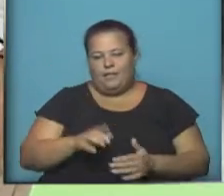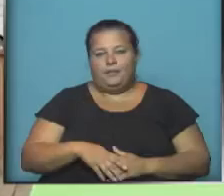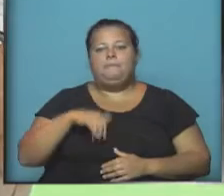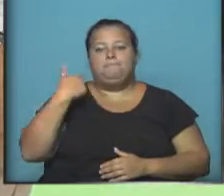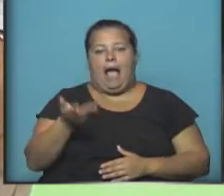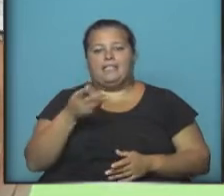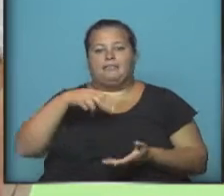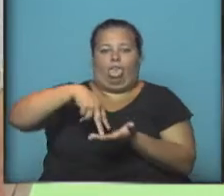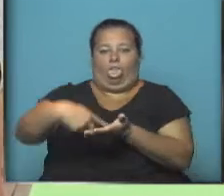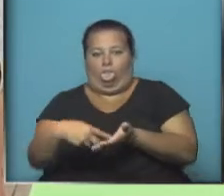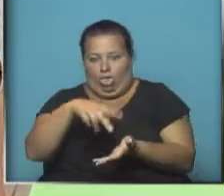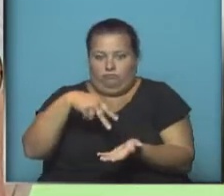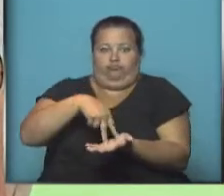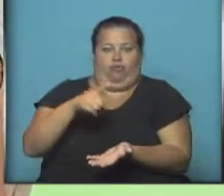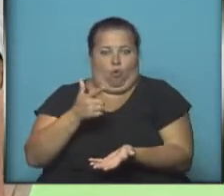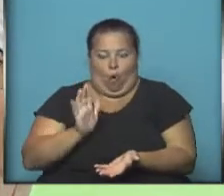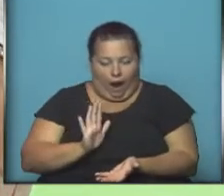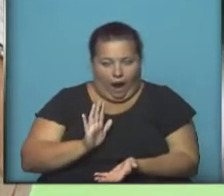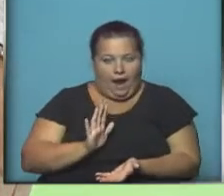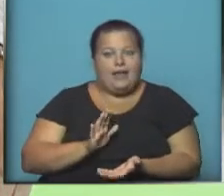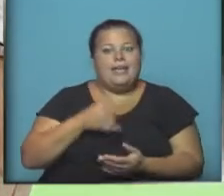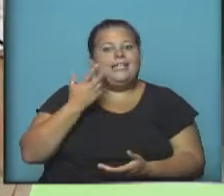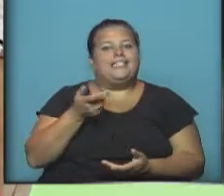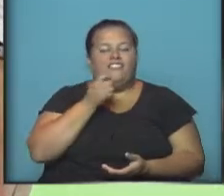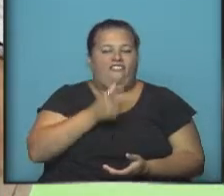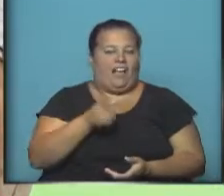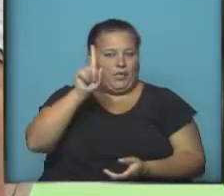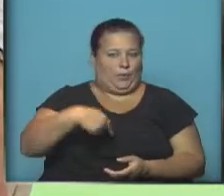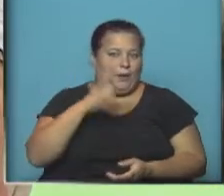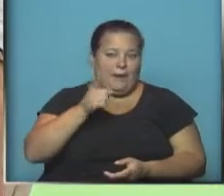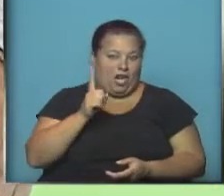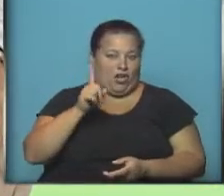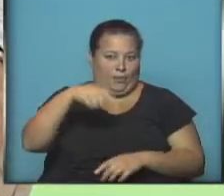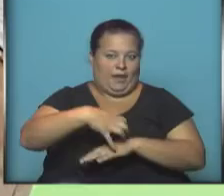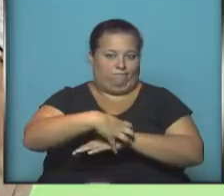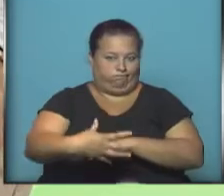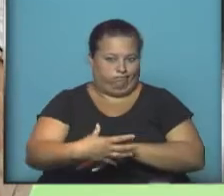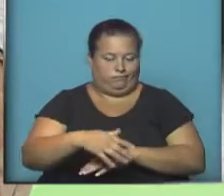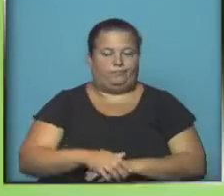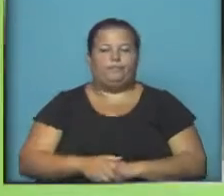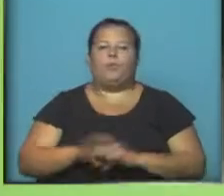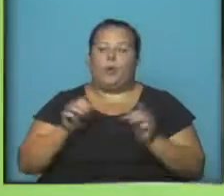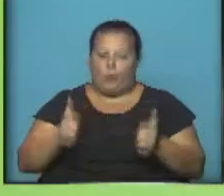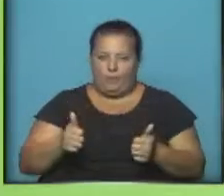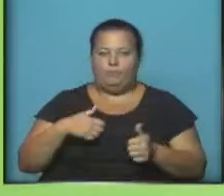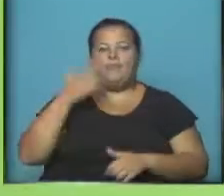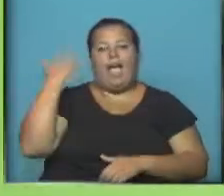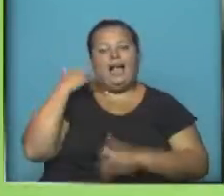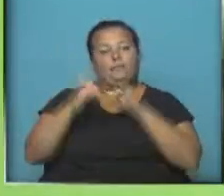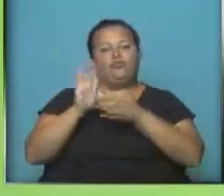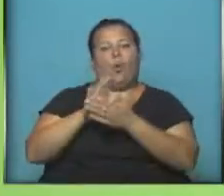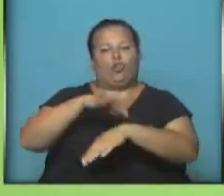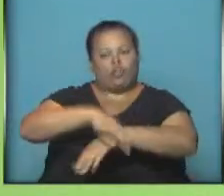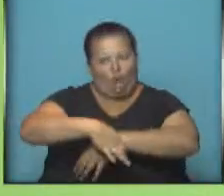mayor inestabilidad y es más propensa, es peligroso a sufrir un esguince. Bueno, nosotros hablábamos del tobillo